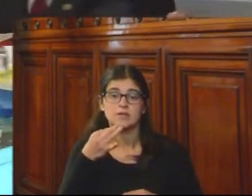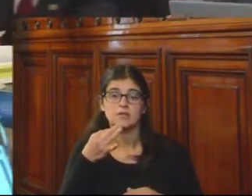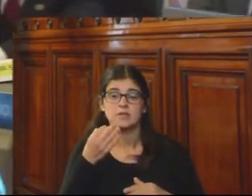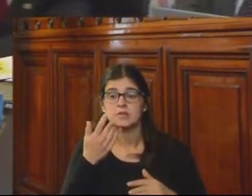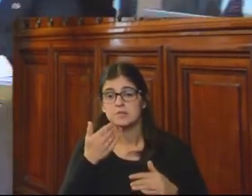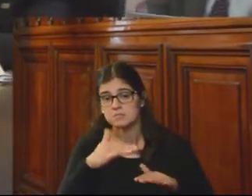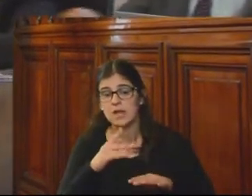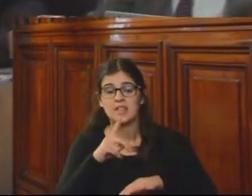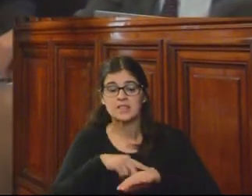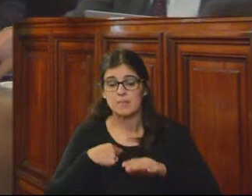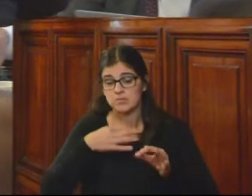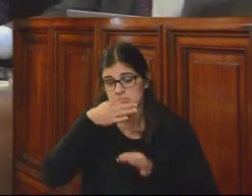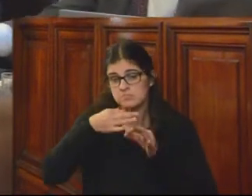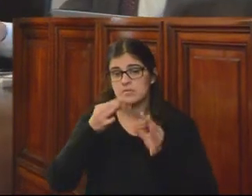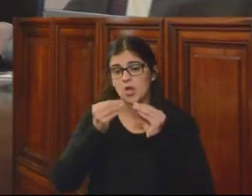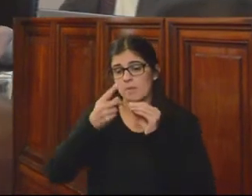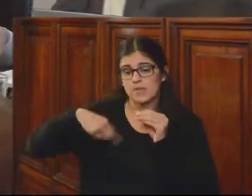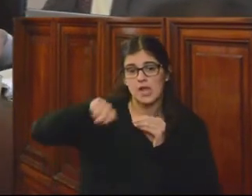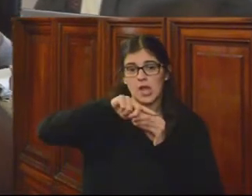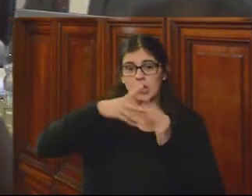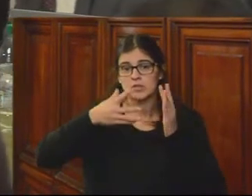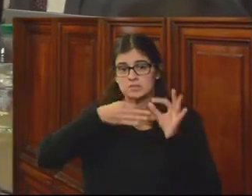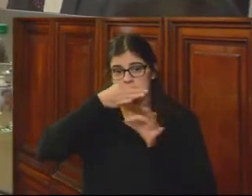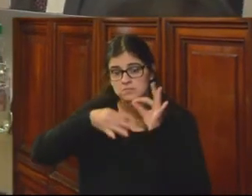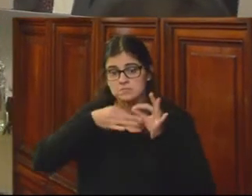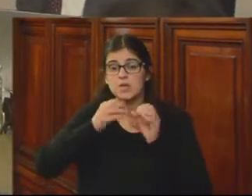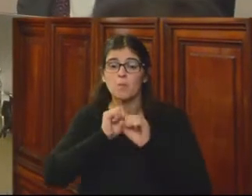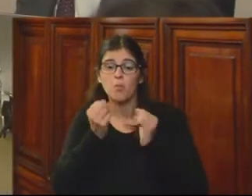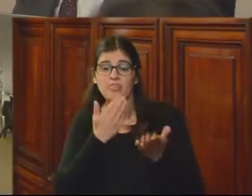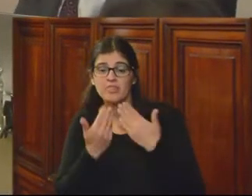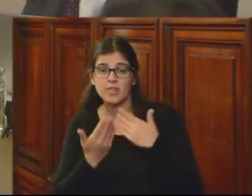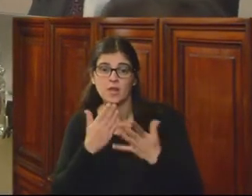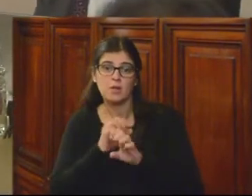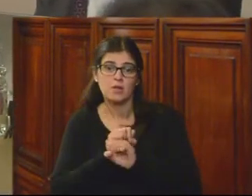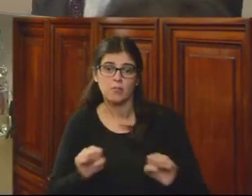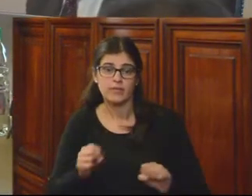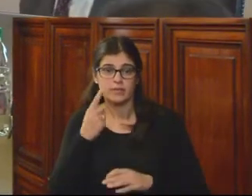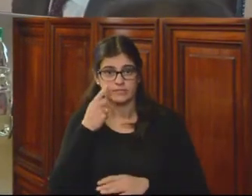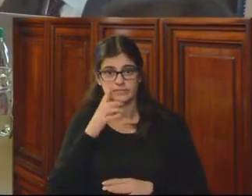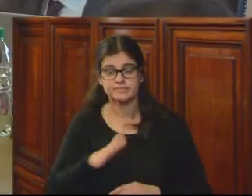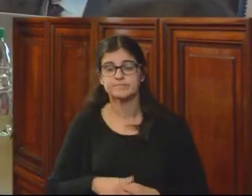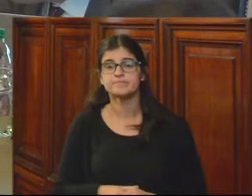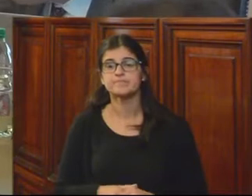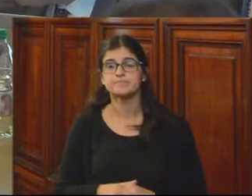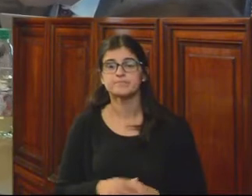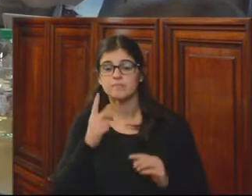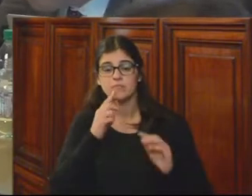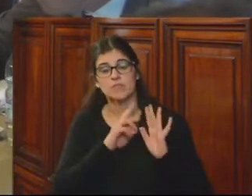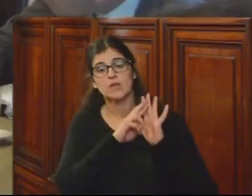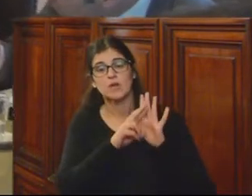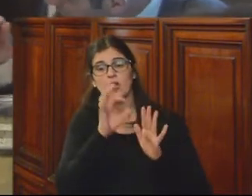el tiempo de su intervención para los otros colegas y también para el diálogo que pueda darse. Jesús, ¿sí? El comisionado